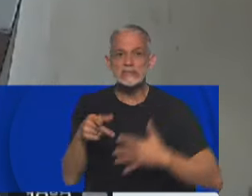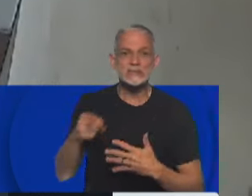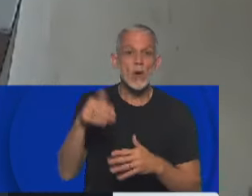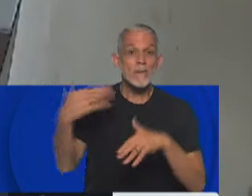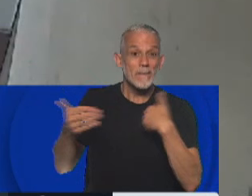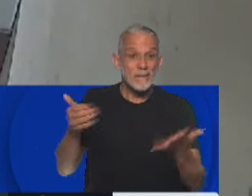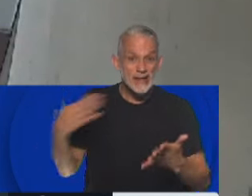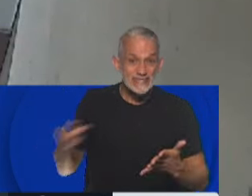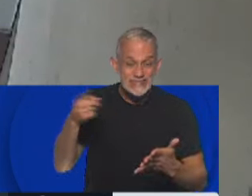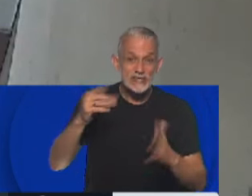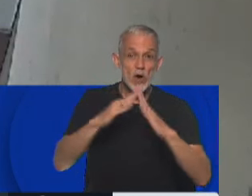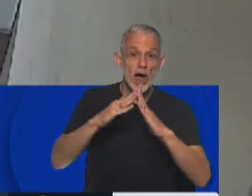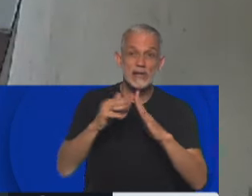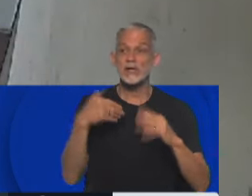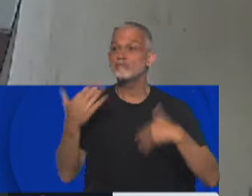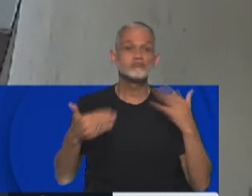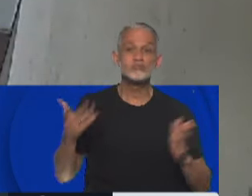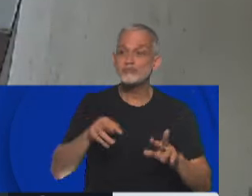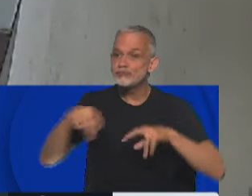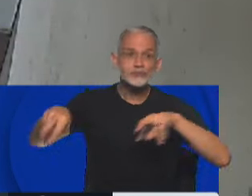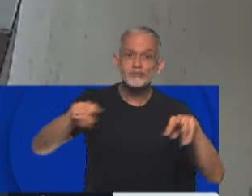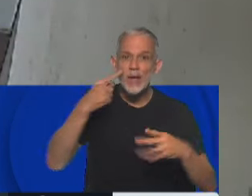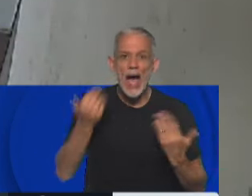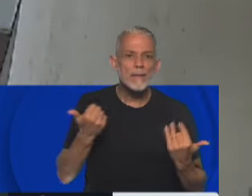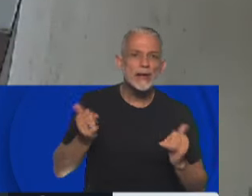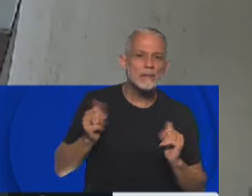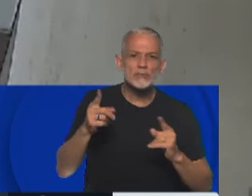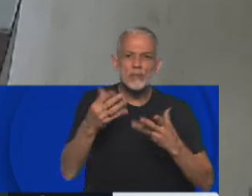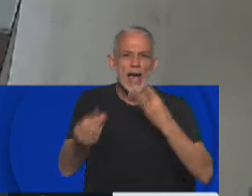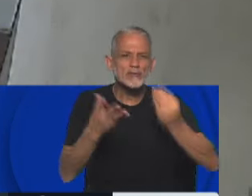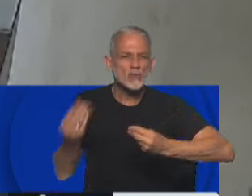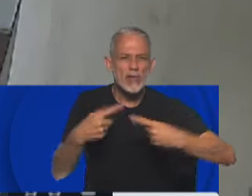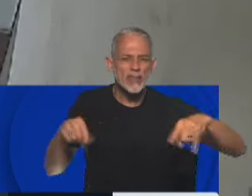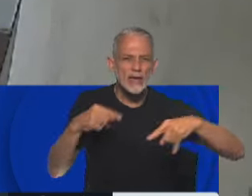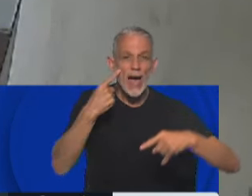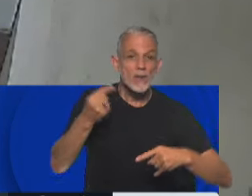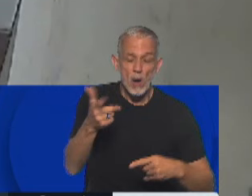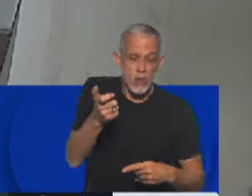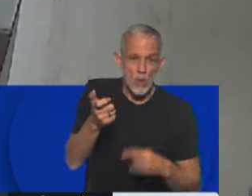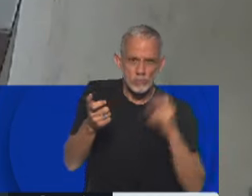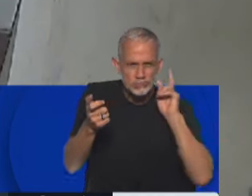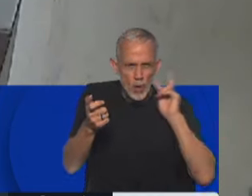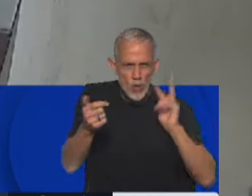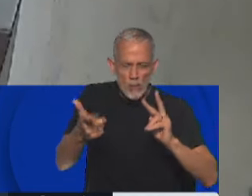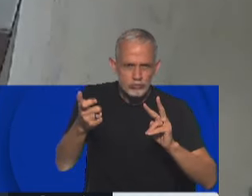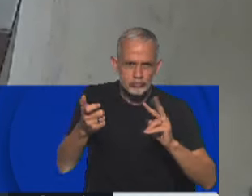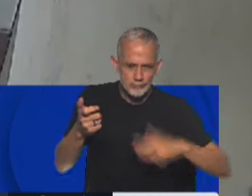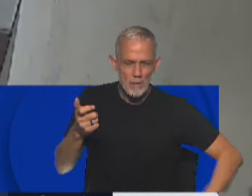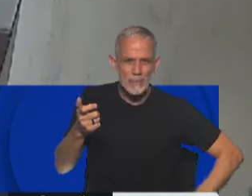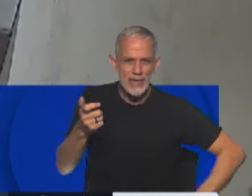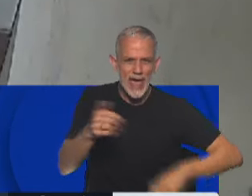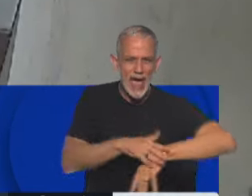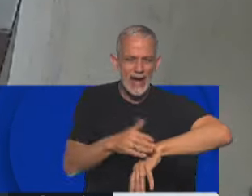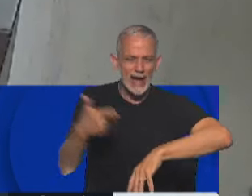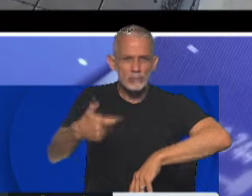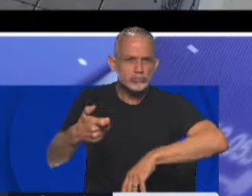vecinos que estaban en las casas salieron vinieron a ver la escena a tratar de ayudar escucharon el tiro que le impactaron en su pierna a